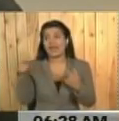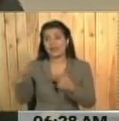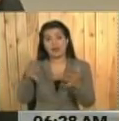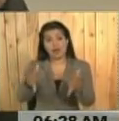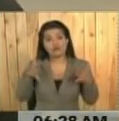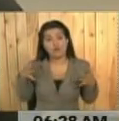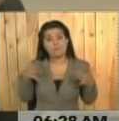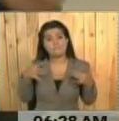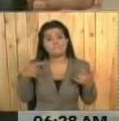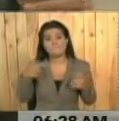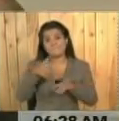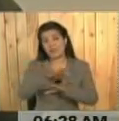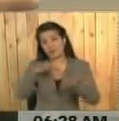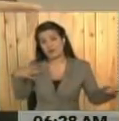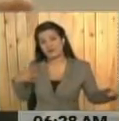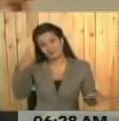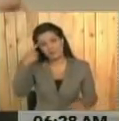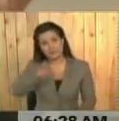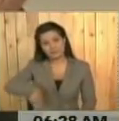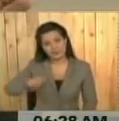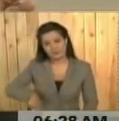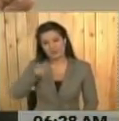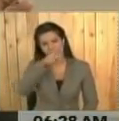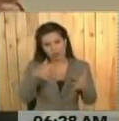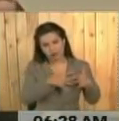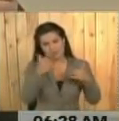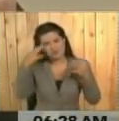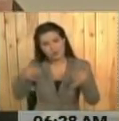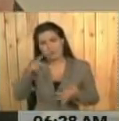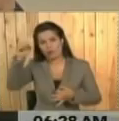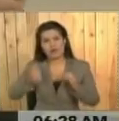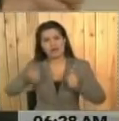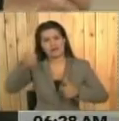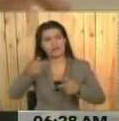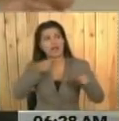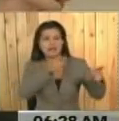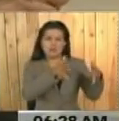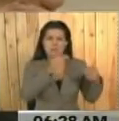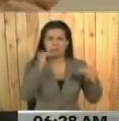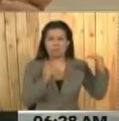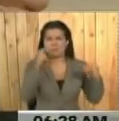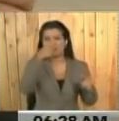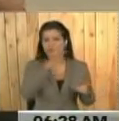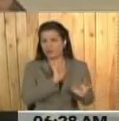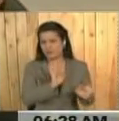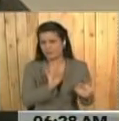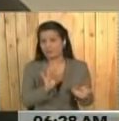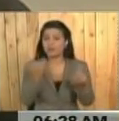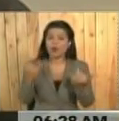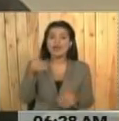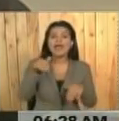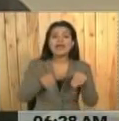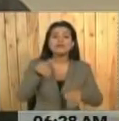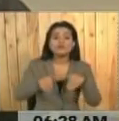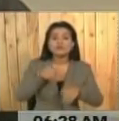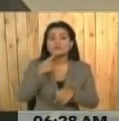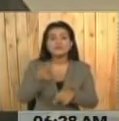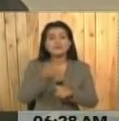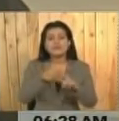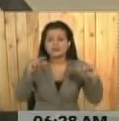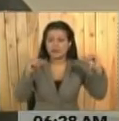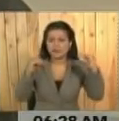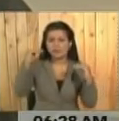mayor de la que va a ganar el presidente que gana ahorita en Estados Unidos porque eso así son las elecciones las elecciones tienden ahora a hacer la la diferencia muy